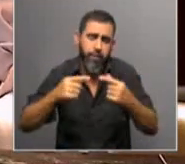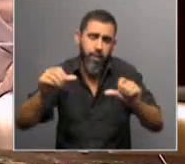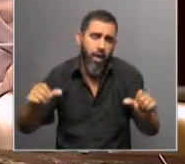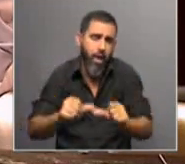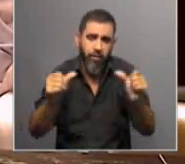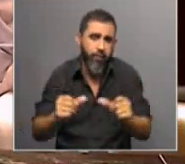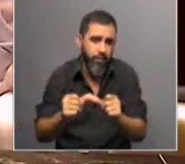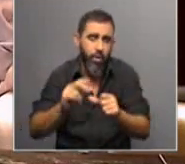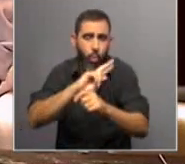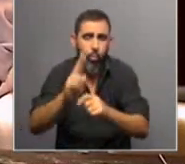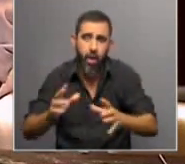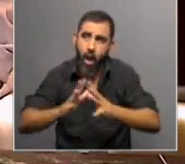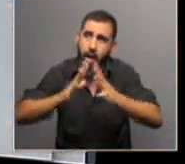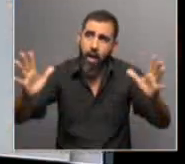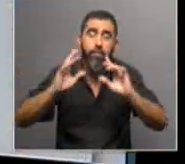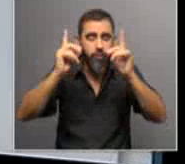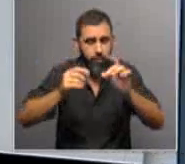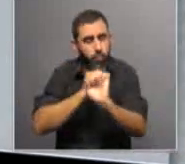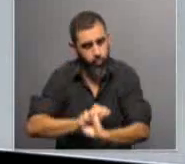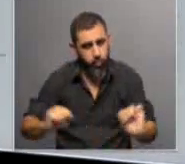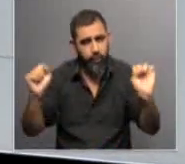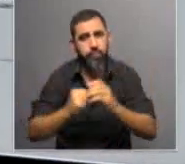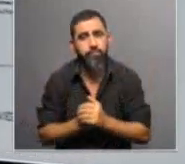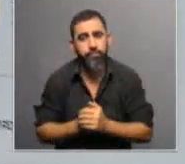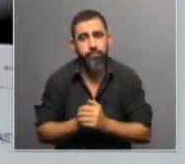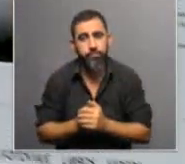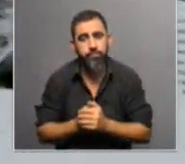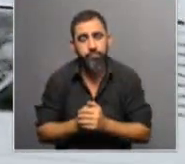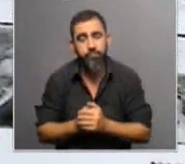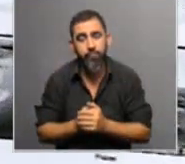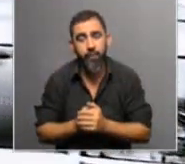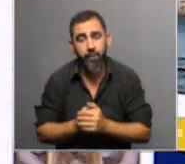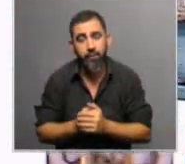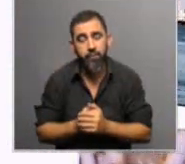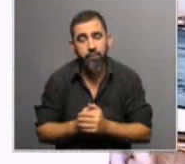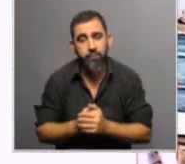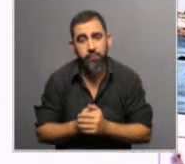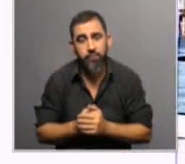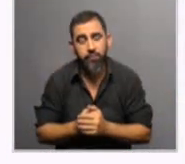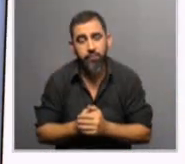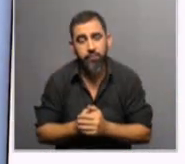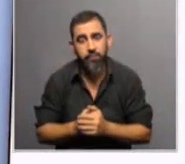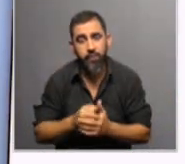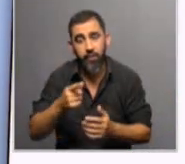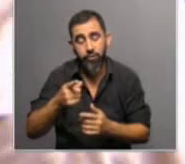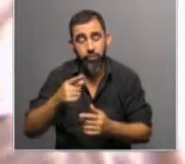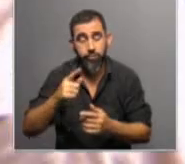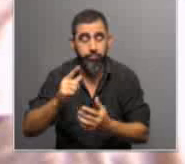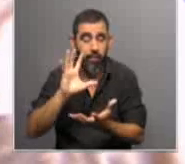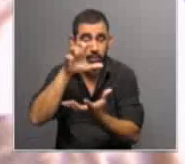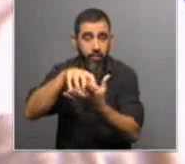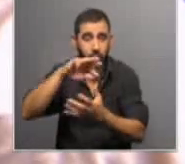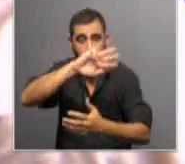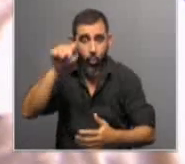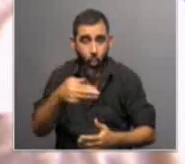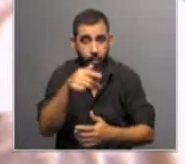digamos, usos en gran tamaño de esas imágenes. Este es el catálogo en línea, está en la página principal del centro.